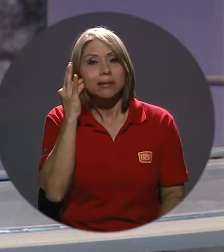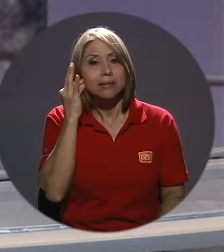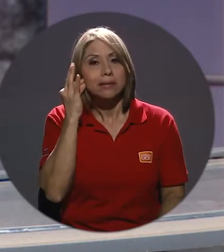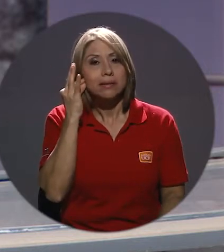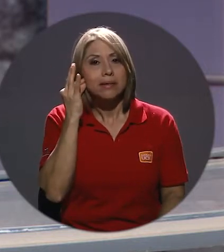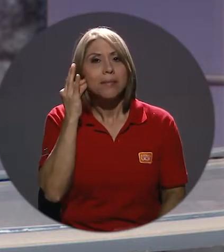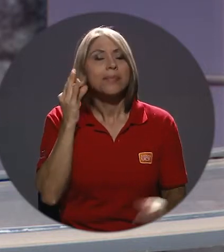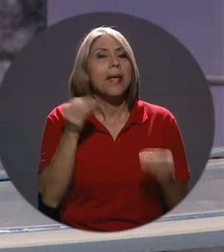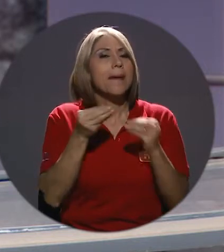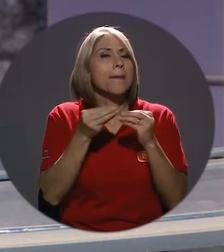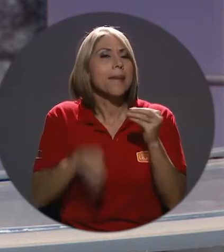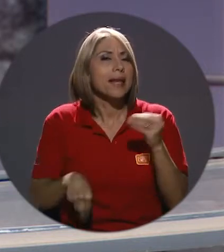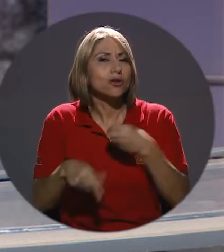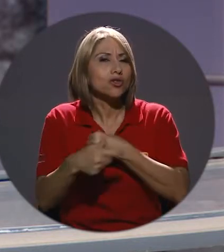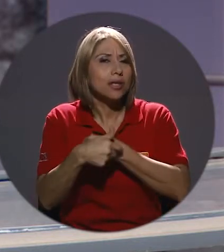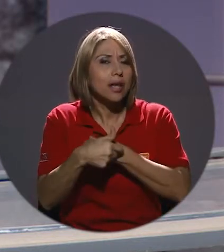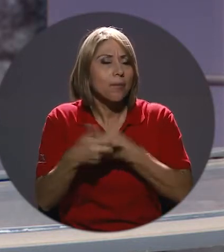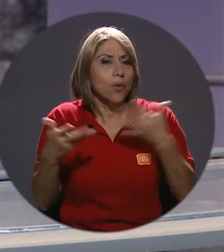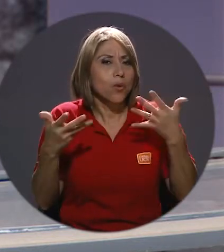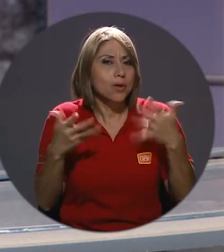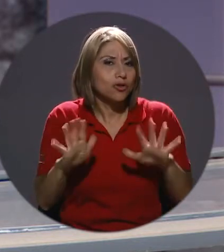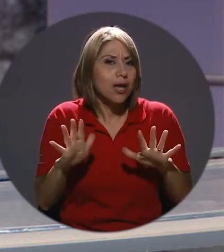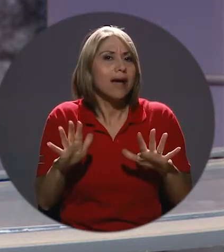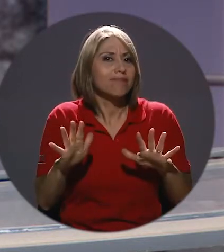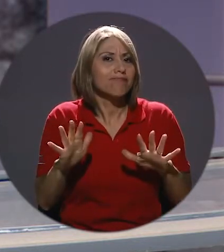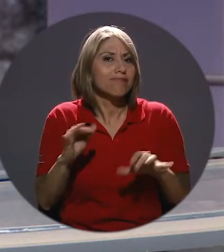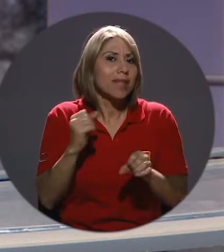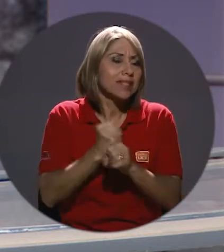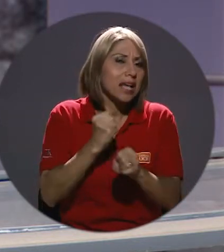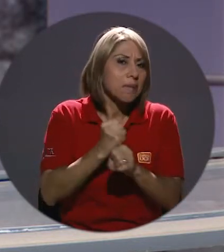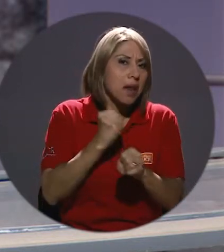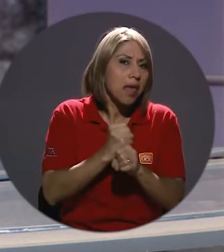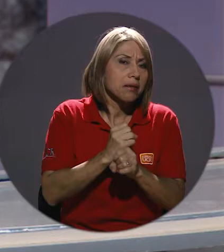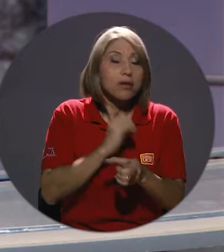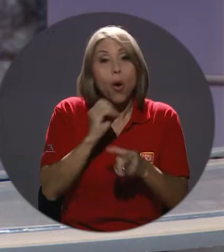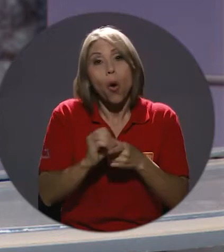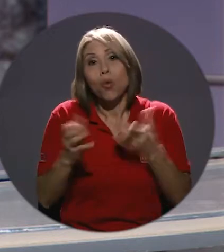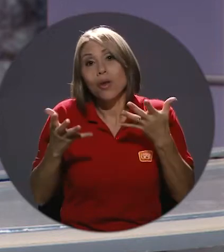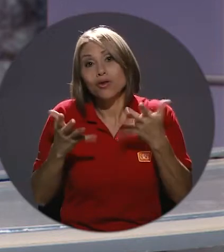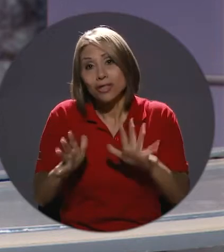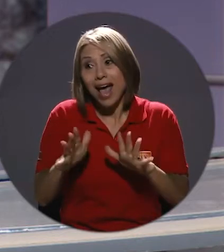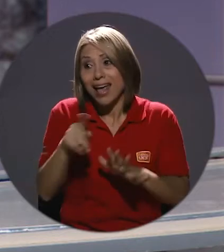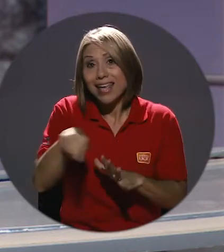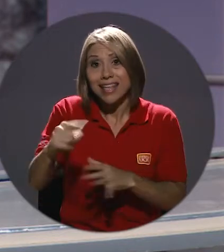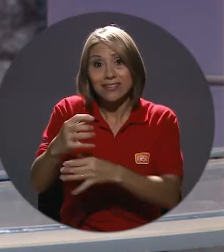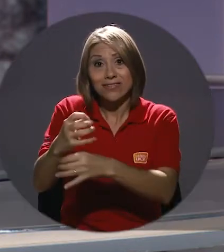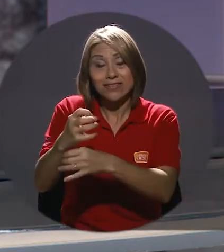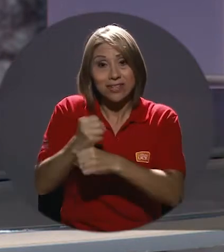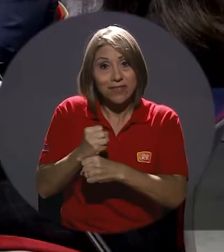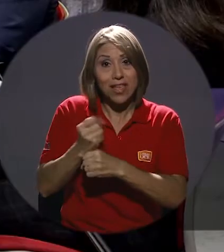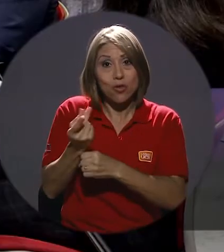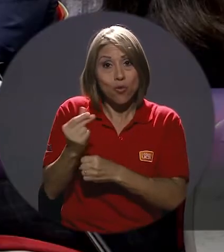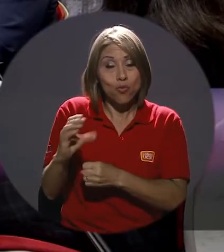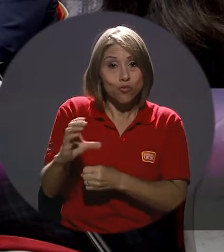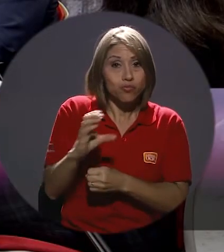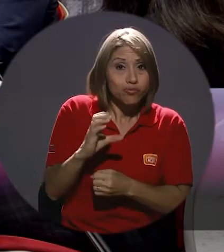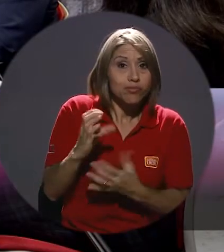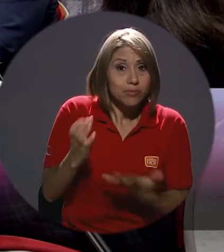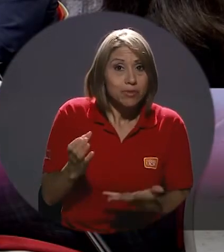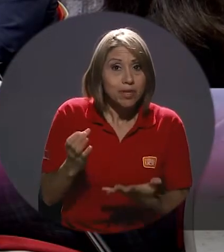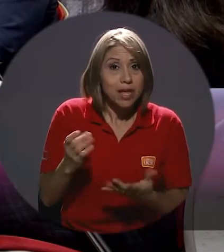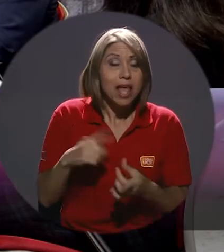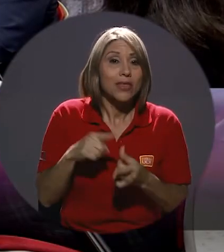dedican menos tiempo cuando ya están empleadas o cuando están ya percibiendo o ocupadas y